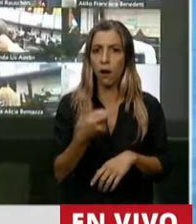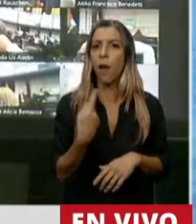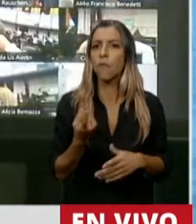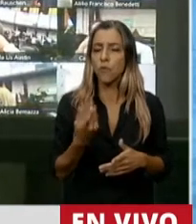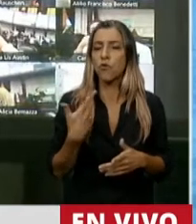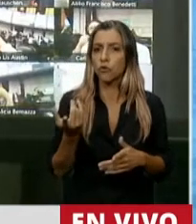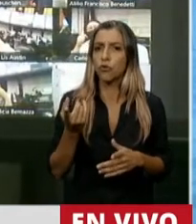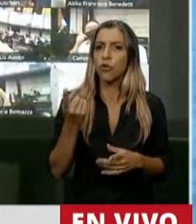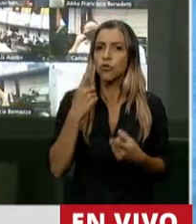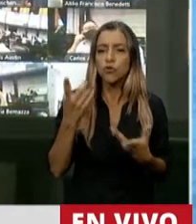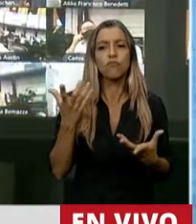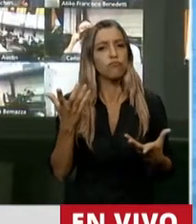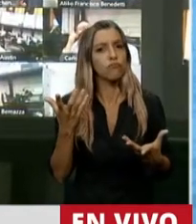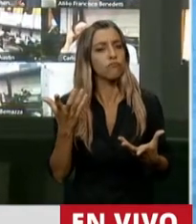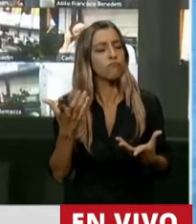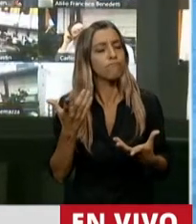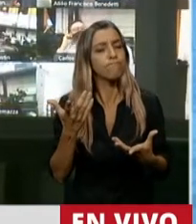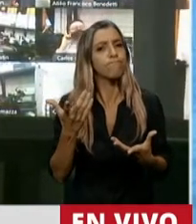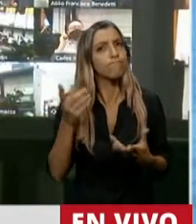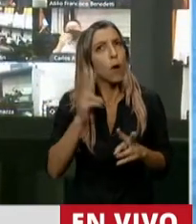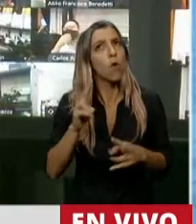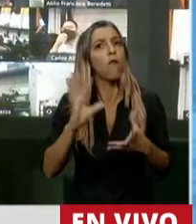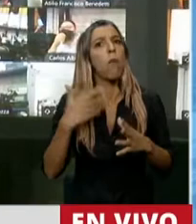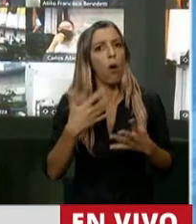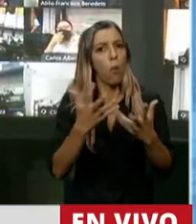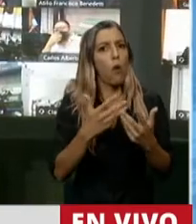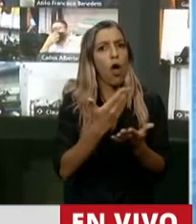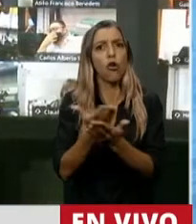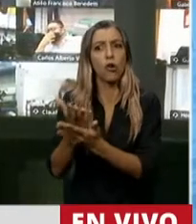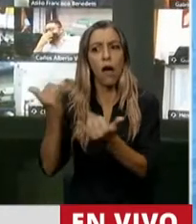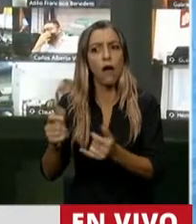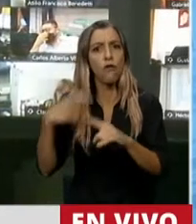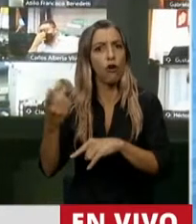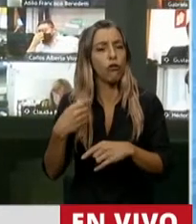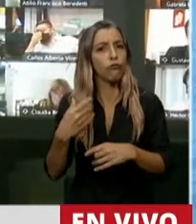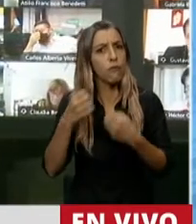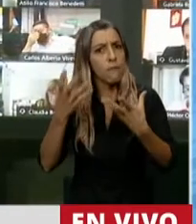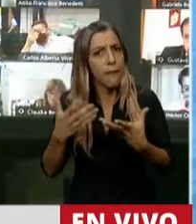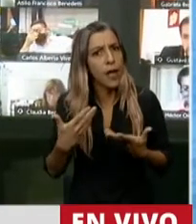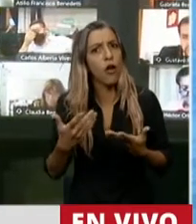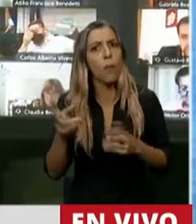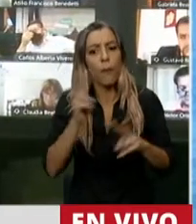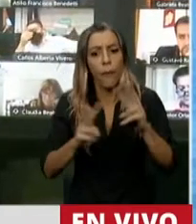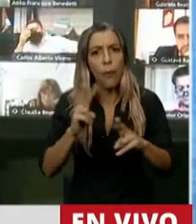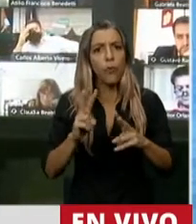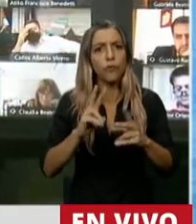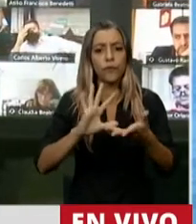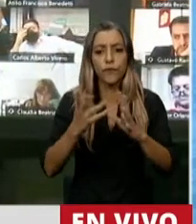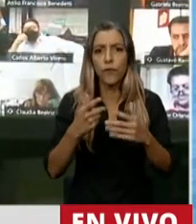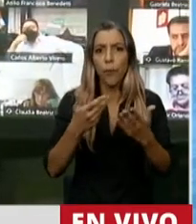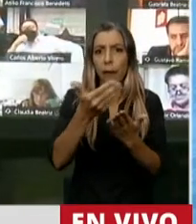que considero que son superadores, que contemplan, entre otras cosas, la posibilidad de corregir